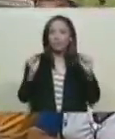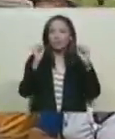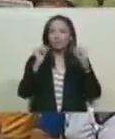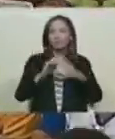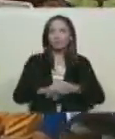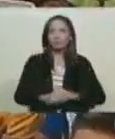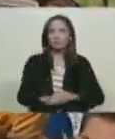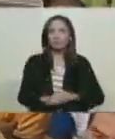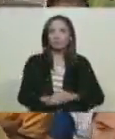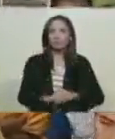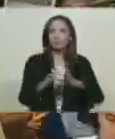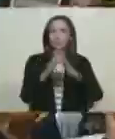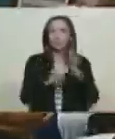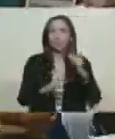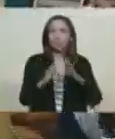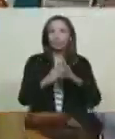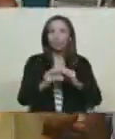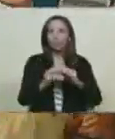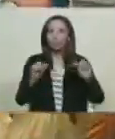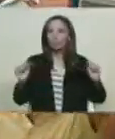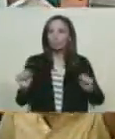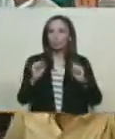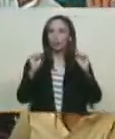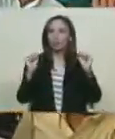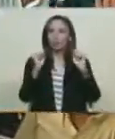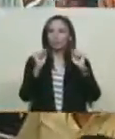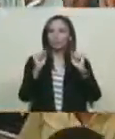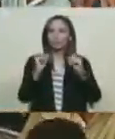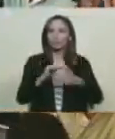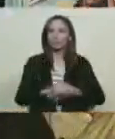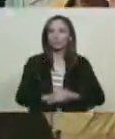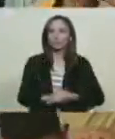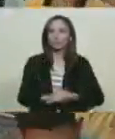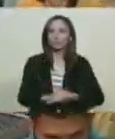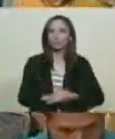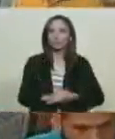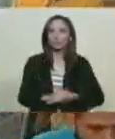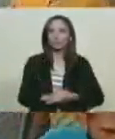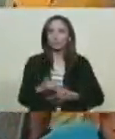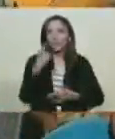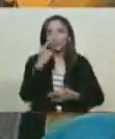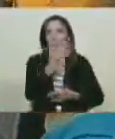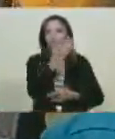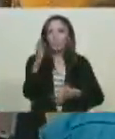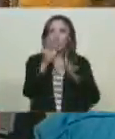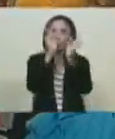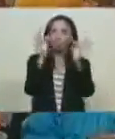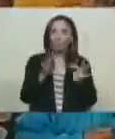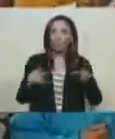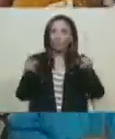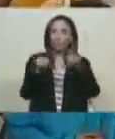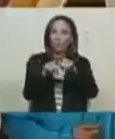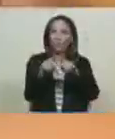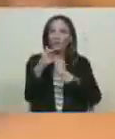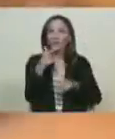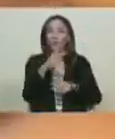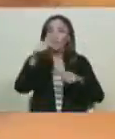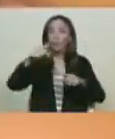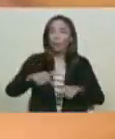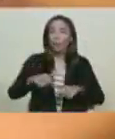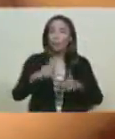izquierda con el puño y la mano derecha en nuestro corazón y digamos que hoy